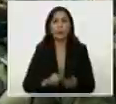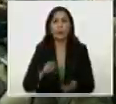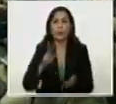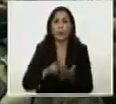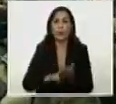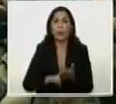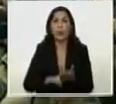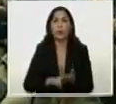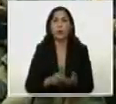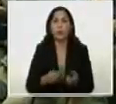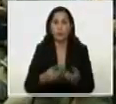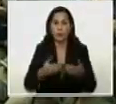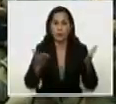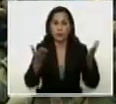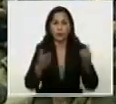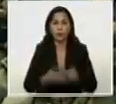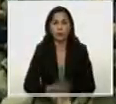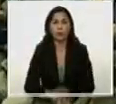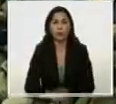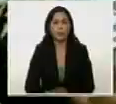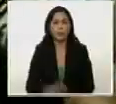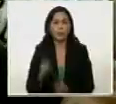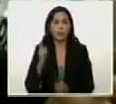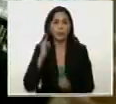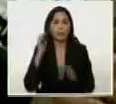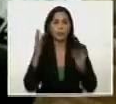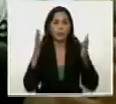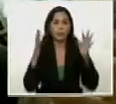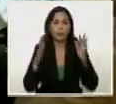Aprobado. Dale publicación, por favor.